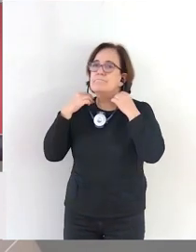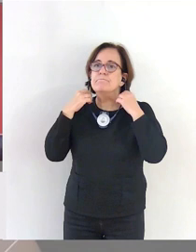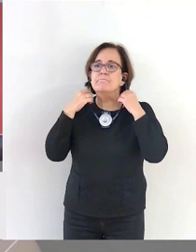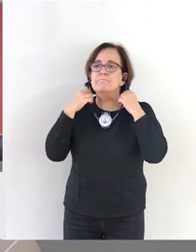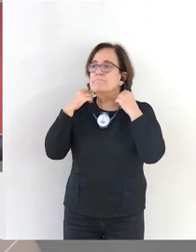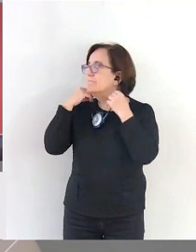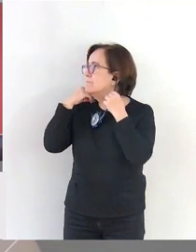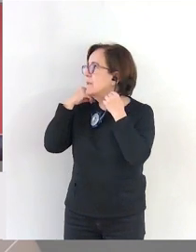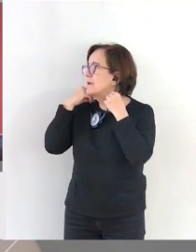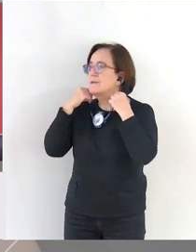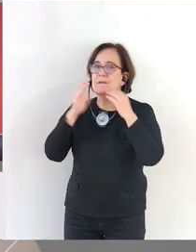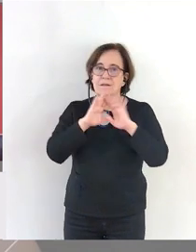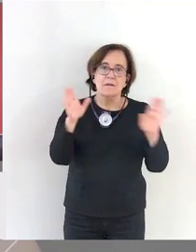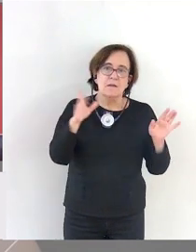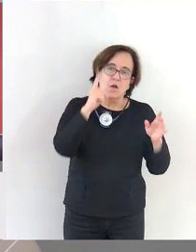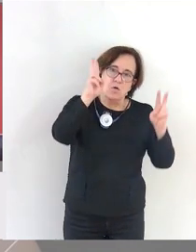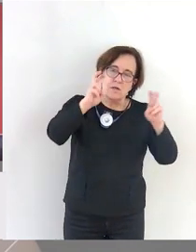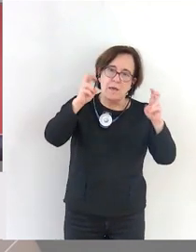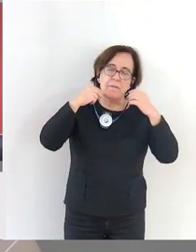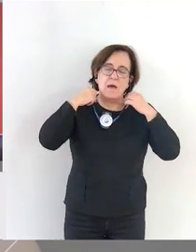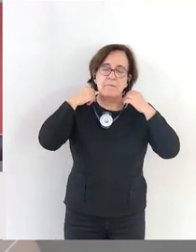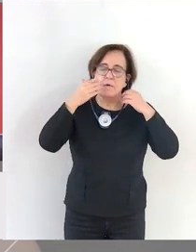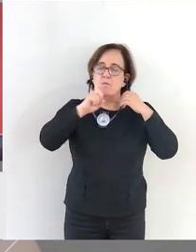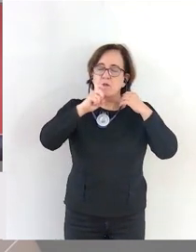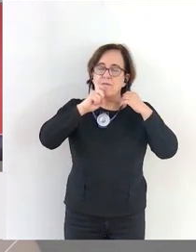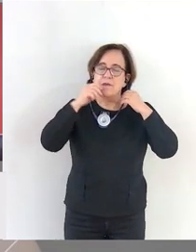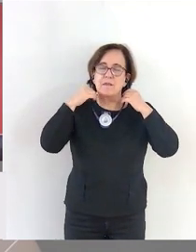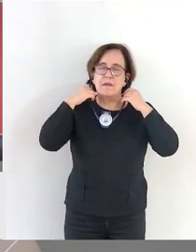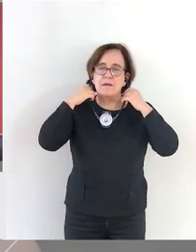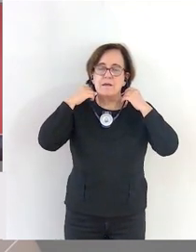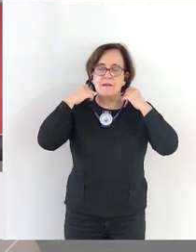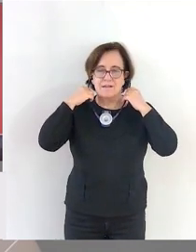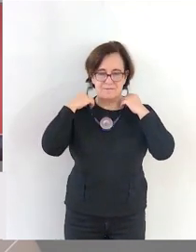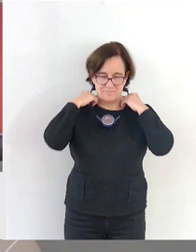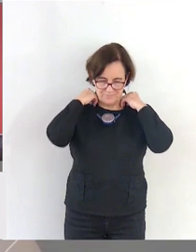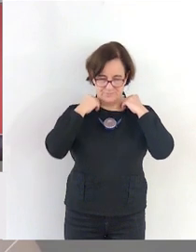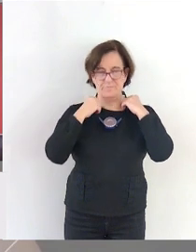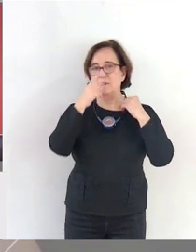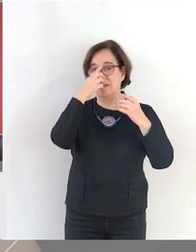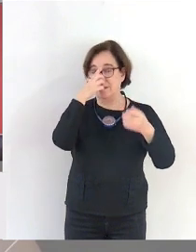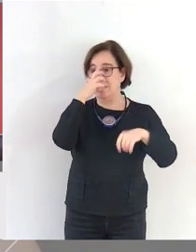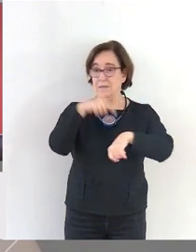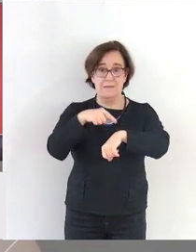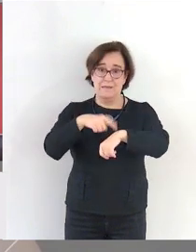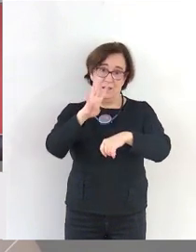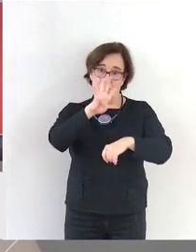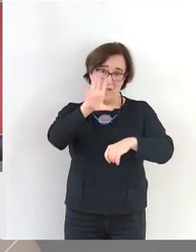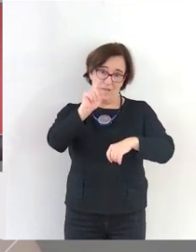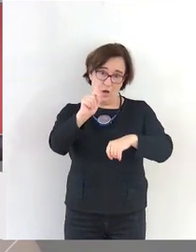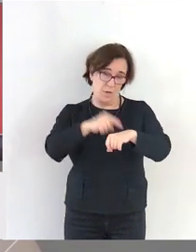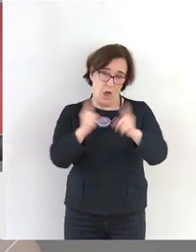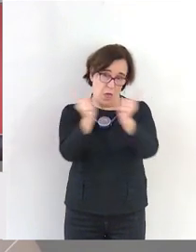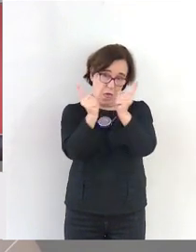todos Muchas gracias bueno como veis podríamos seguir hablando también durante mucho tiempo se nos quedan cortos los 45